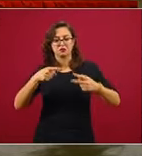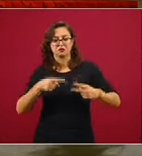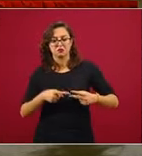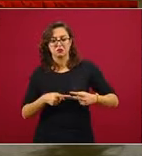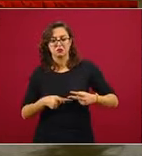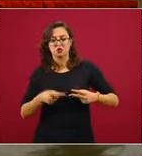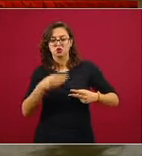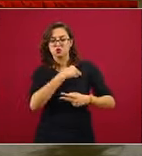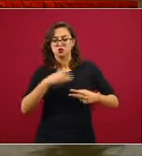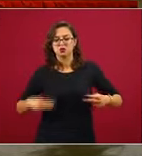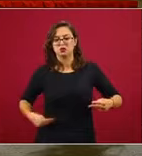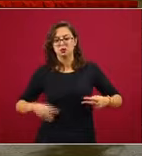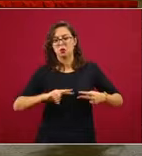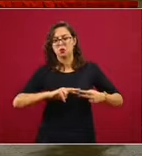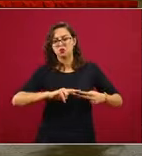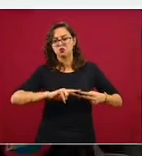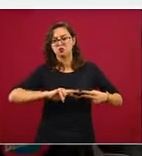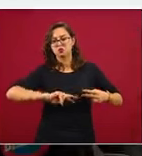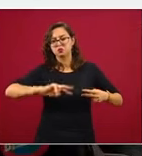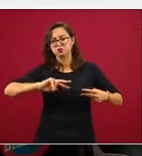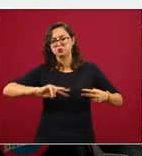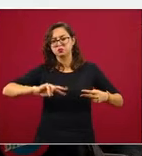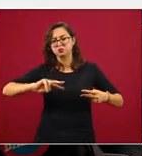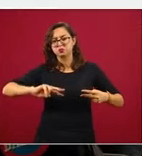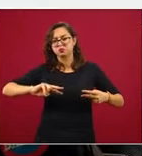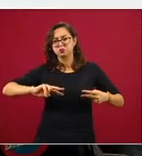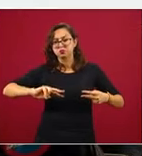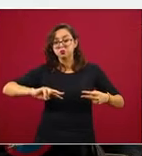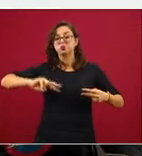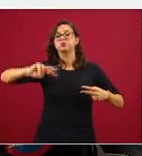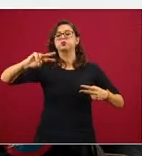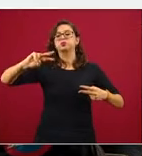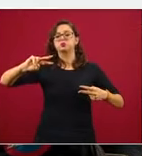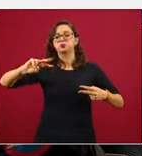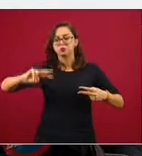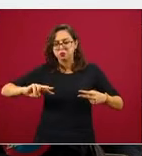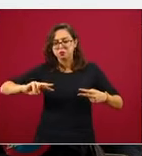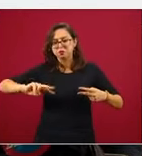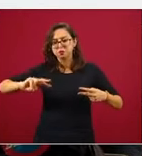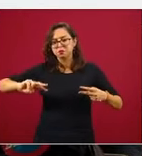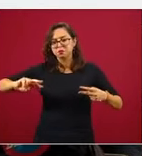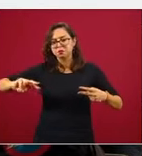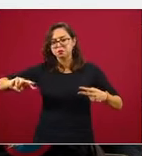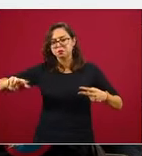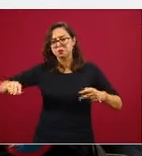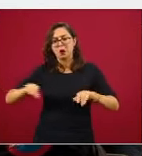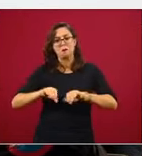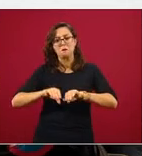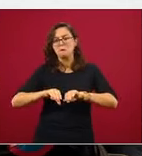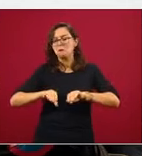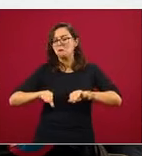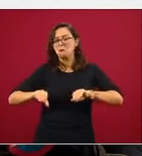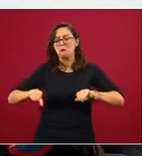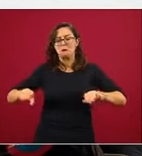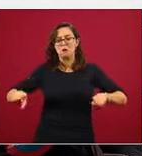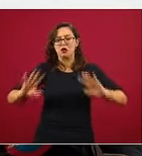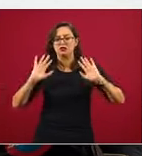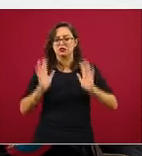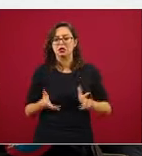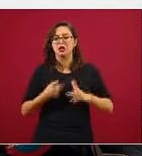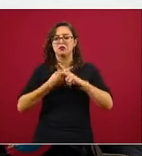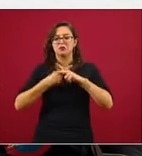la transmisión, un pequeño pico ahí en Santiago en la semana 28, pero pareciera que ya en las últimas semanas esto empieza